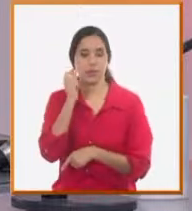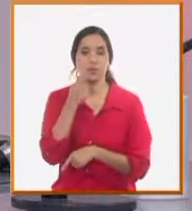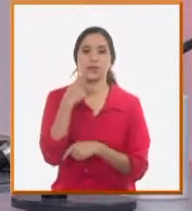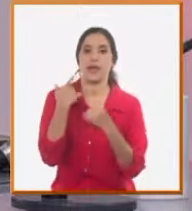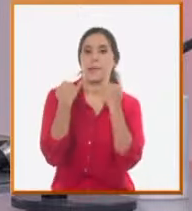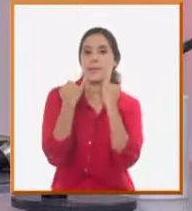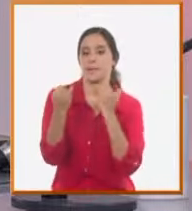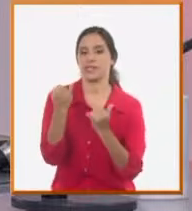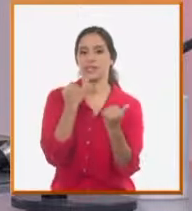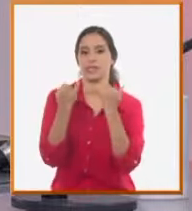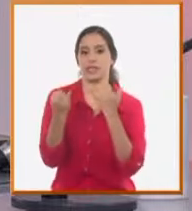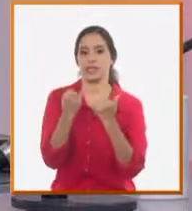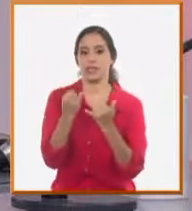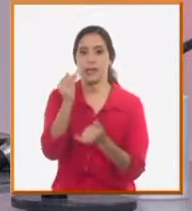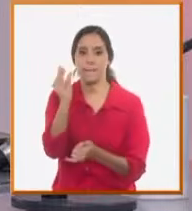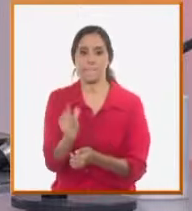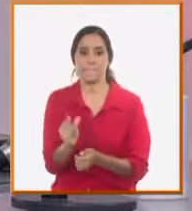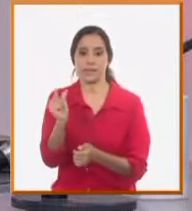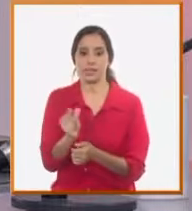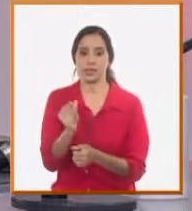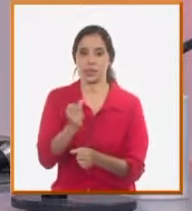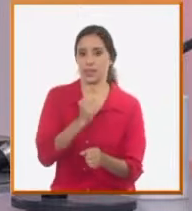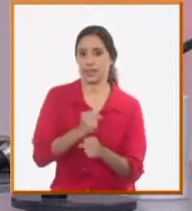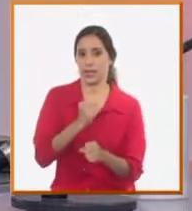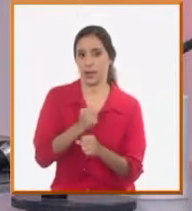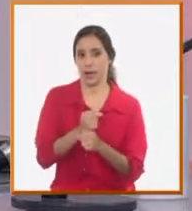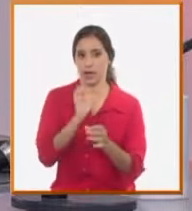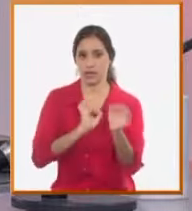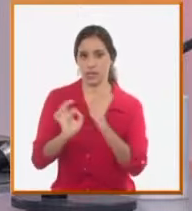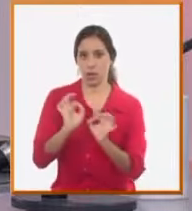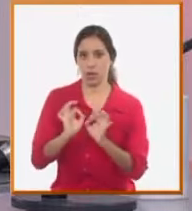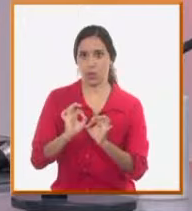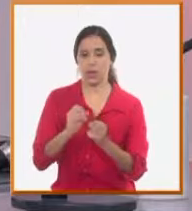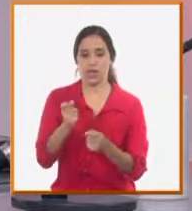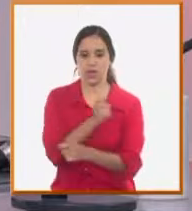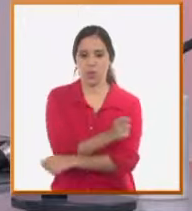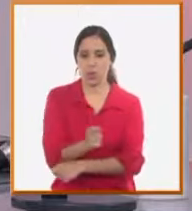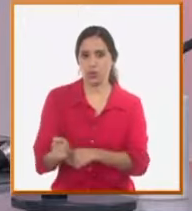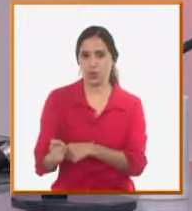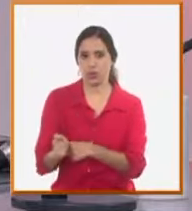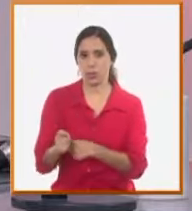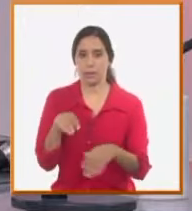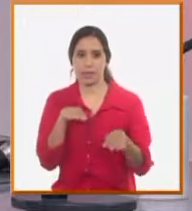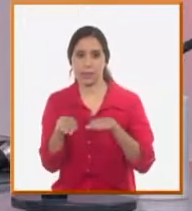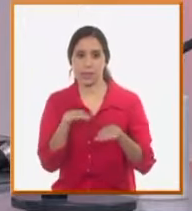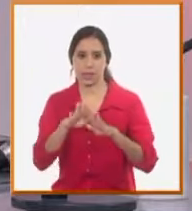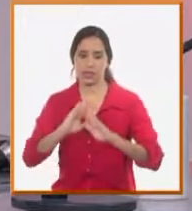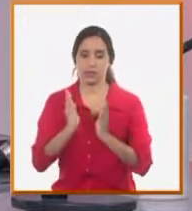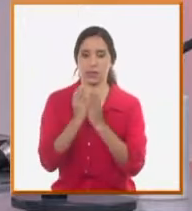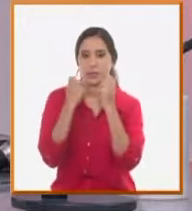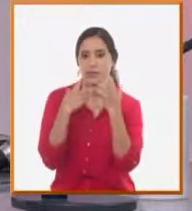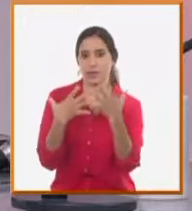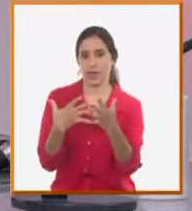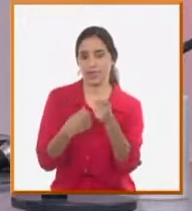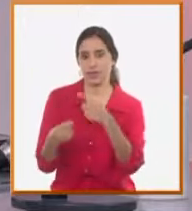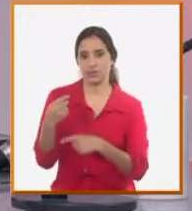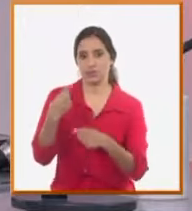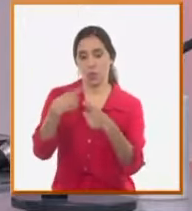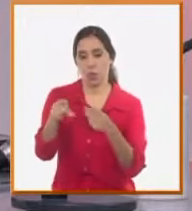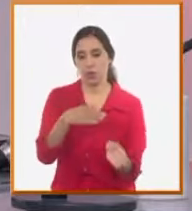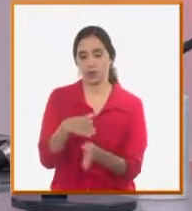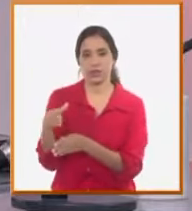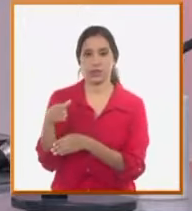de seguros. ¿Qué debo hacer? ¿Cuáles son los requisitos? ¿El seguro da cursos para formarse en esa especialidad? Melisa, en función